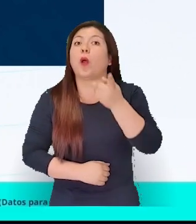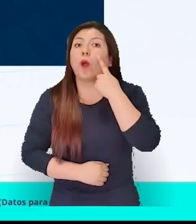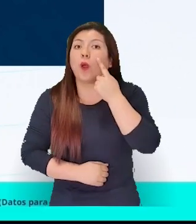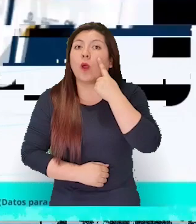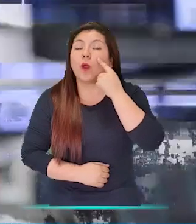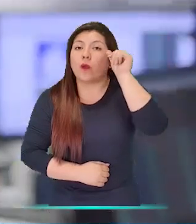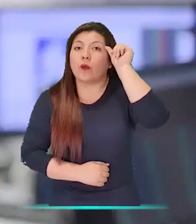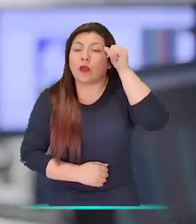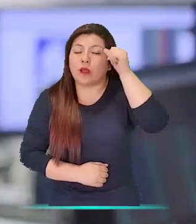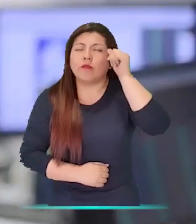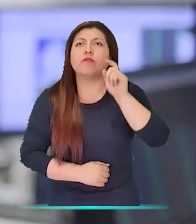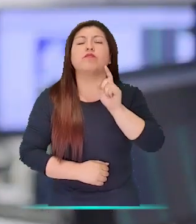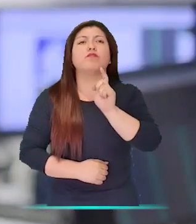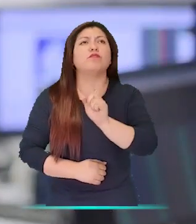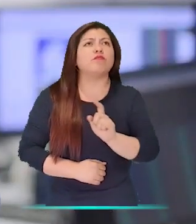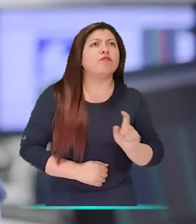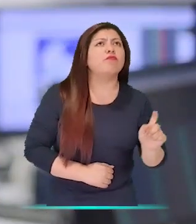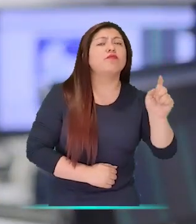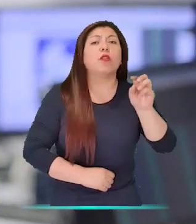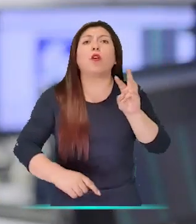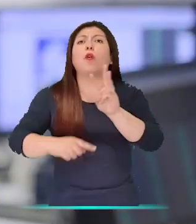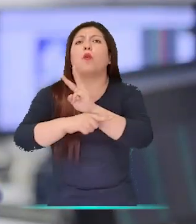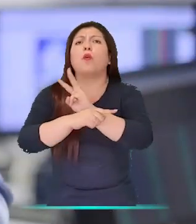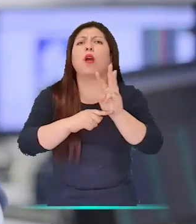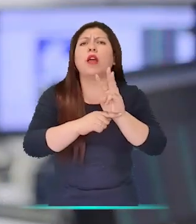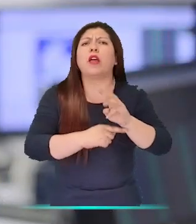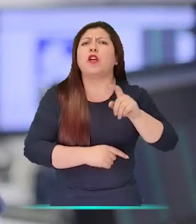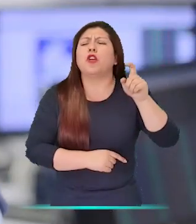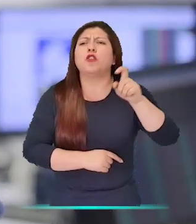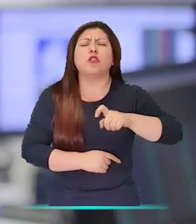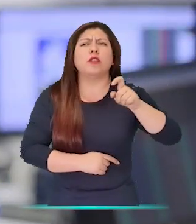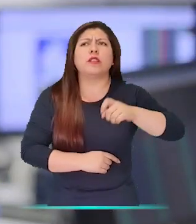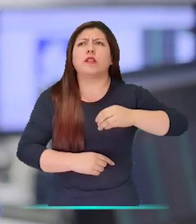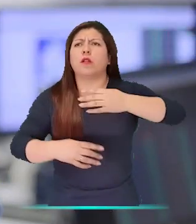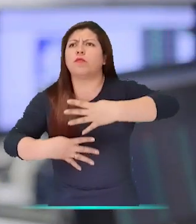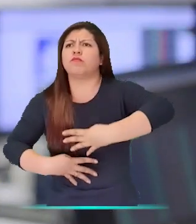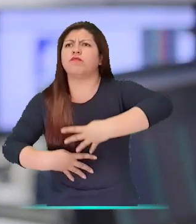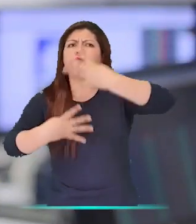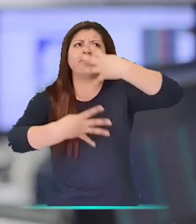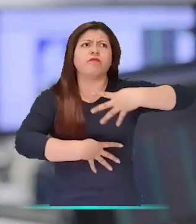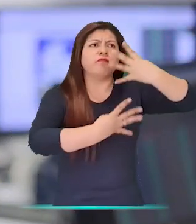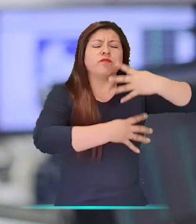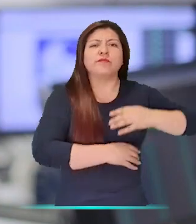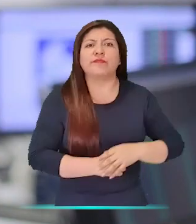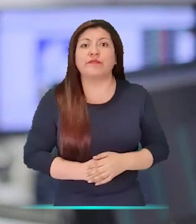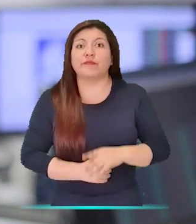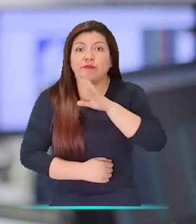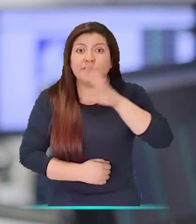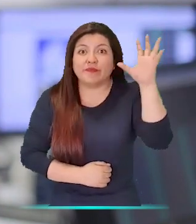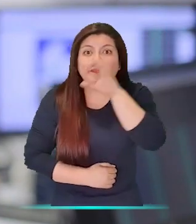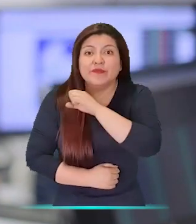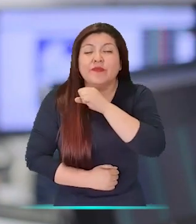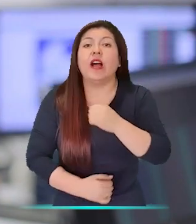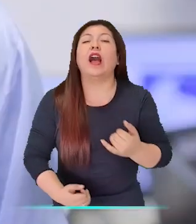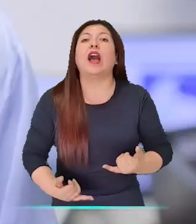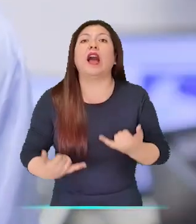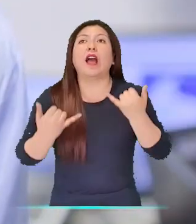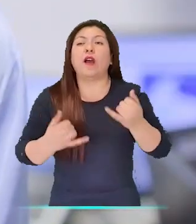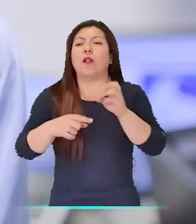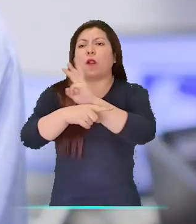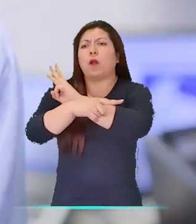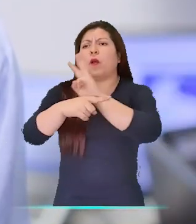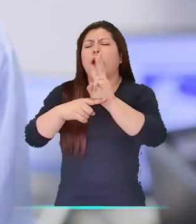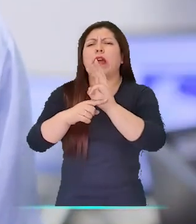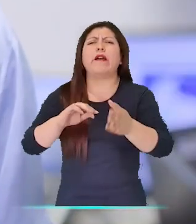otros. Recuerda que también puedes navegar por nuestra página sin necesidad de desplegar el menú.